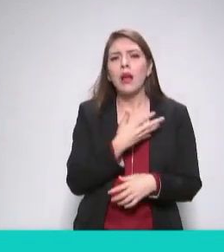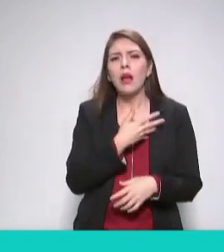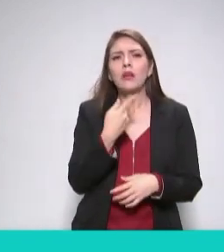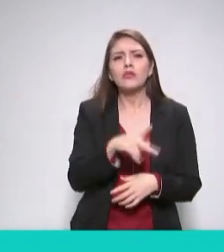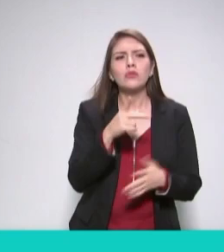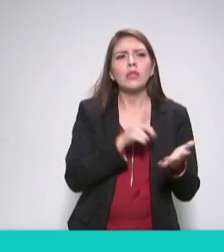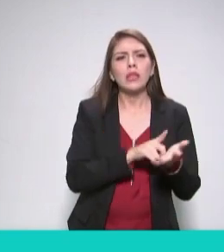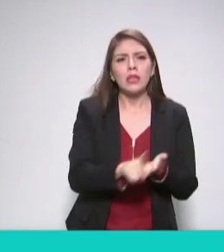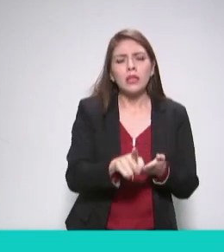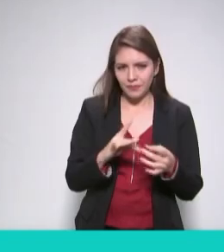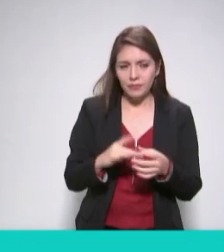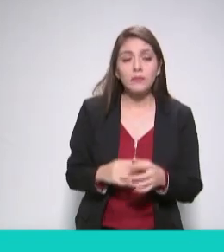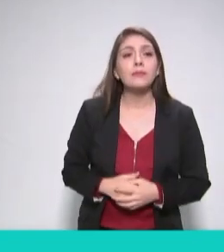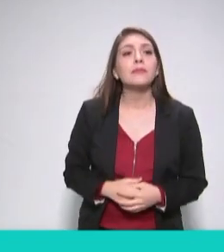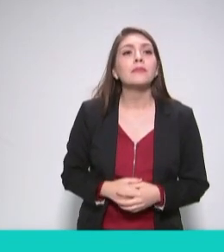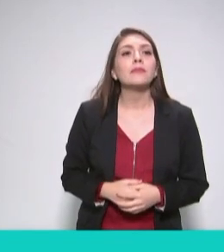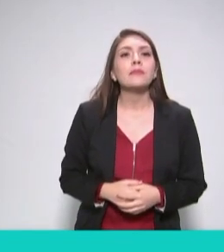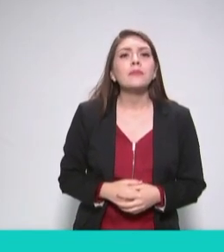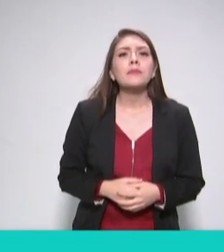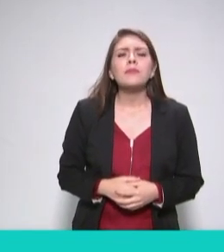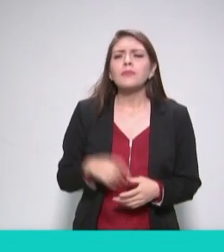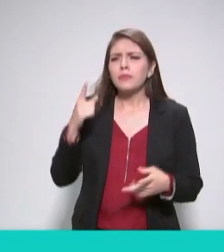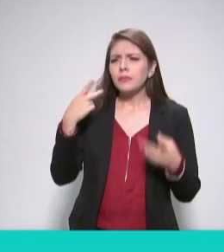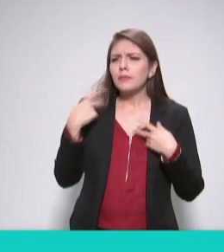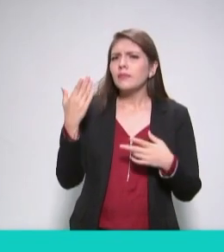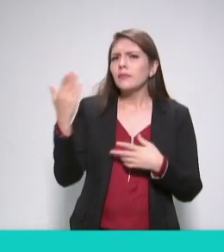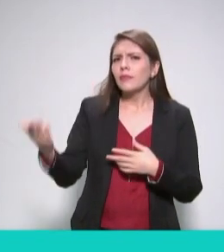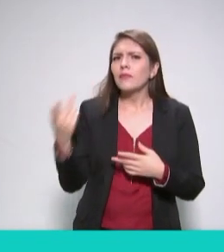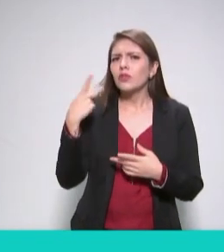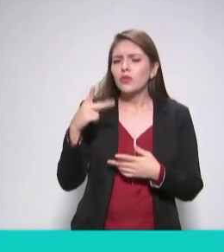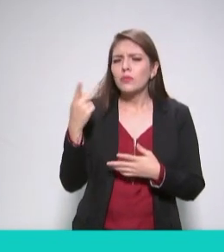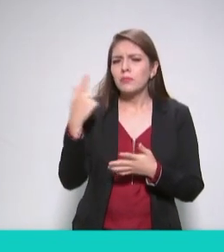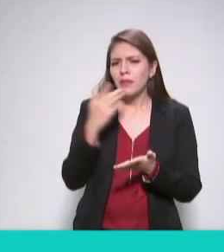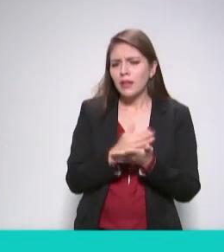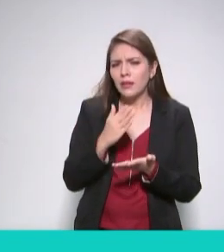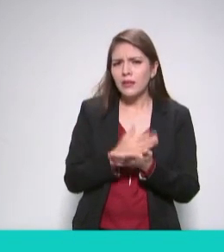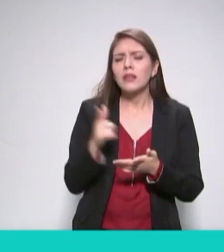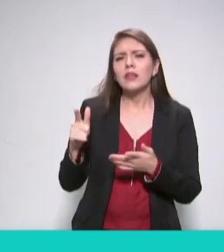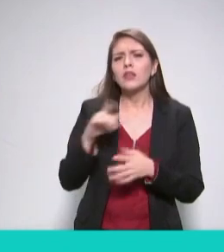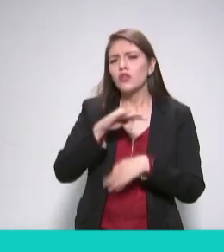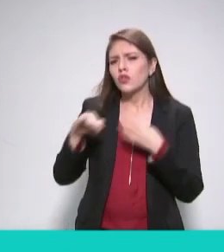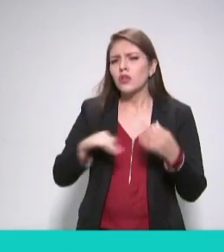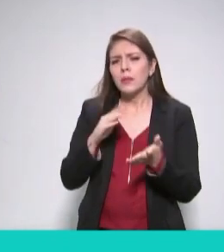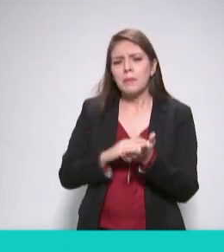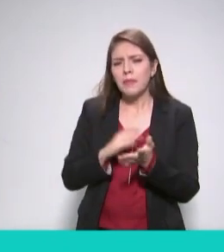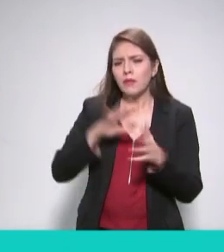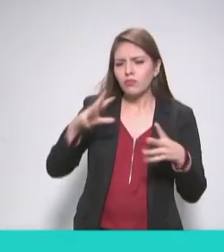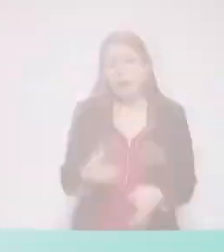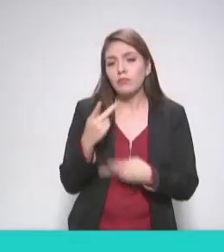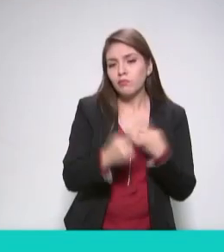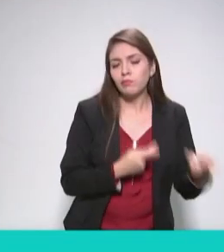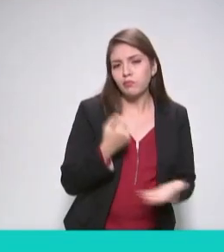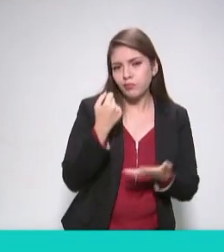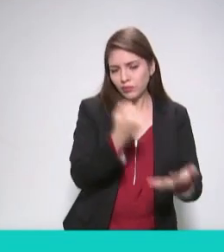decisión de comprar grupo fertinal a pesar de las circunstancias negativas que rodeaban la operación así como la decisión de la banca de respaldar la